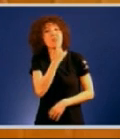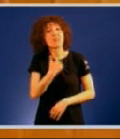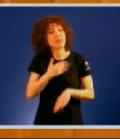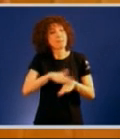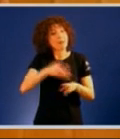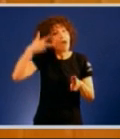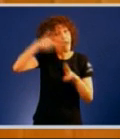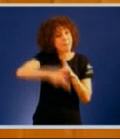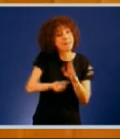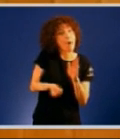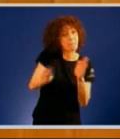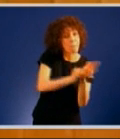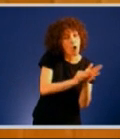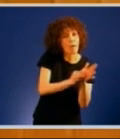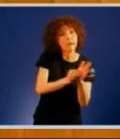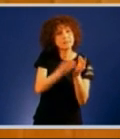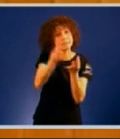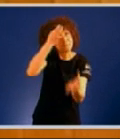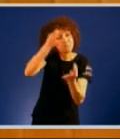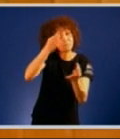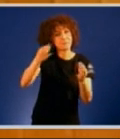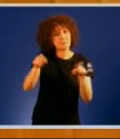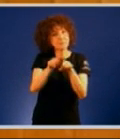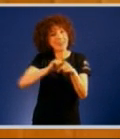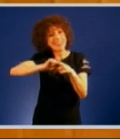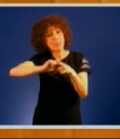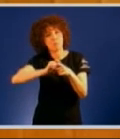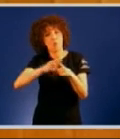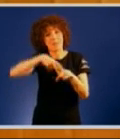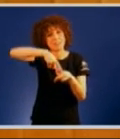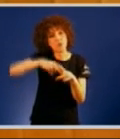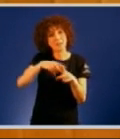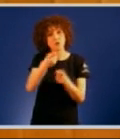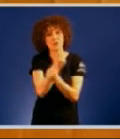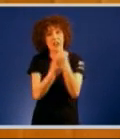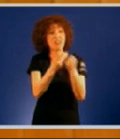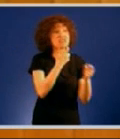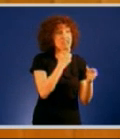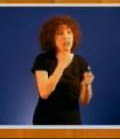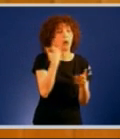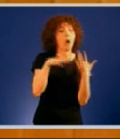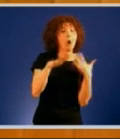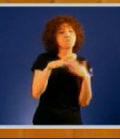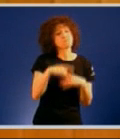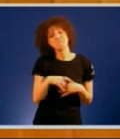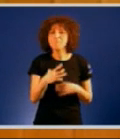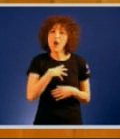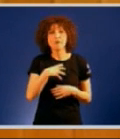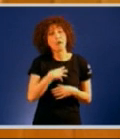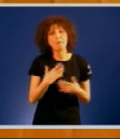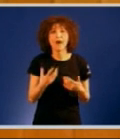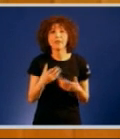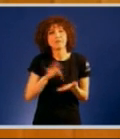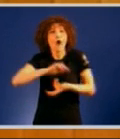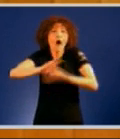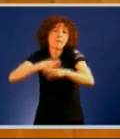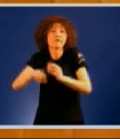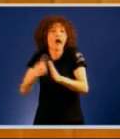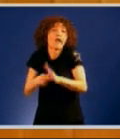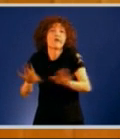argumento para non introducir, pois digamos, ou concretar o tipo de instrumentos financieros, sexa precisamente que non se podan